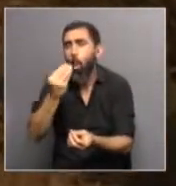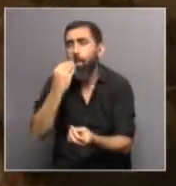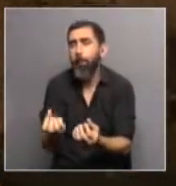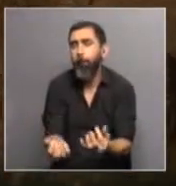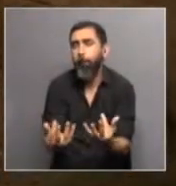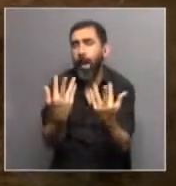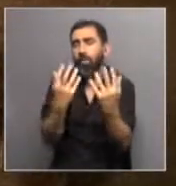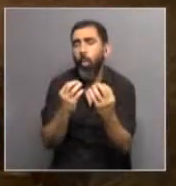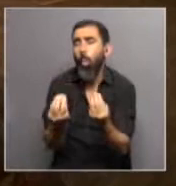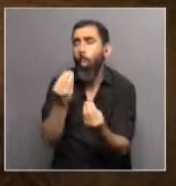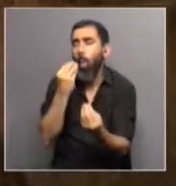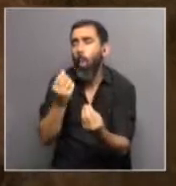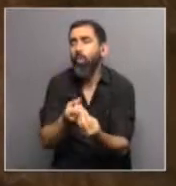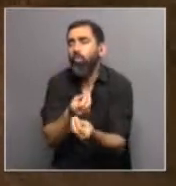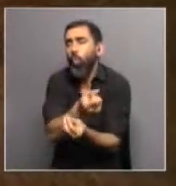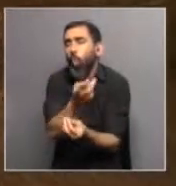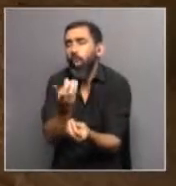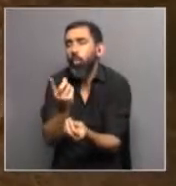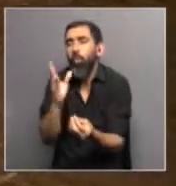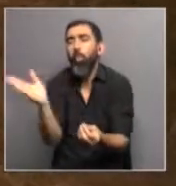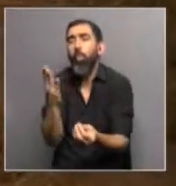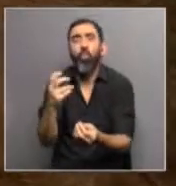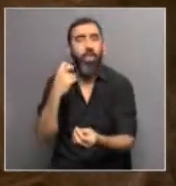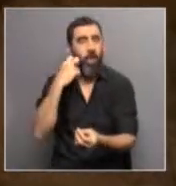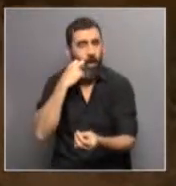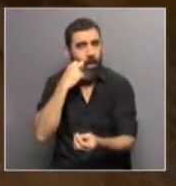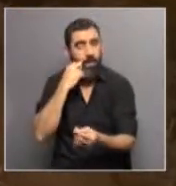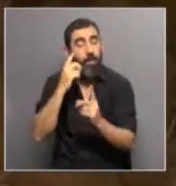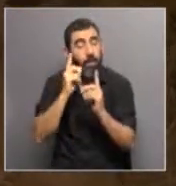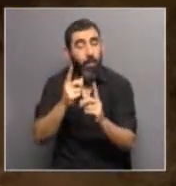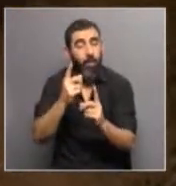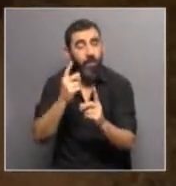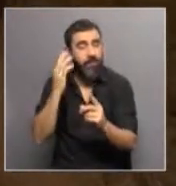o cuánto se alimentan para producir carne. Y tenemos que encontrar